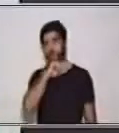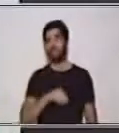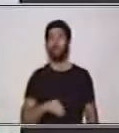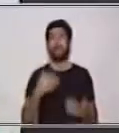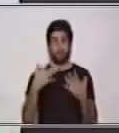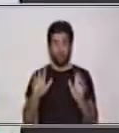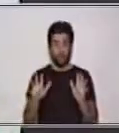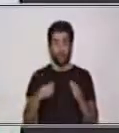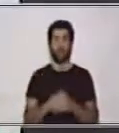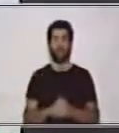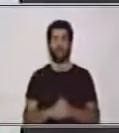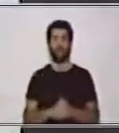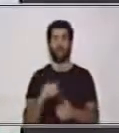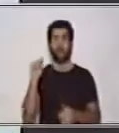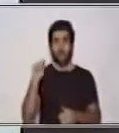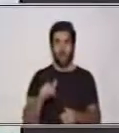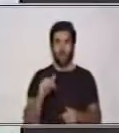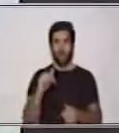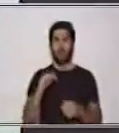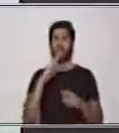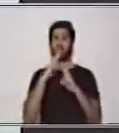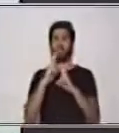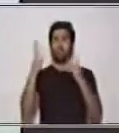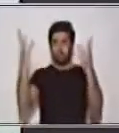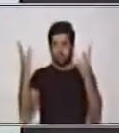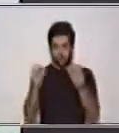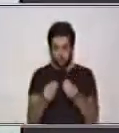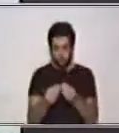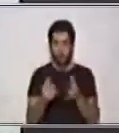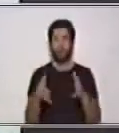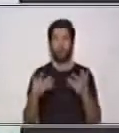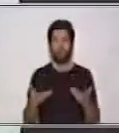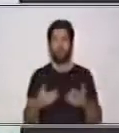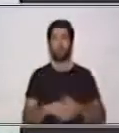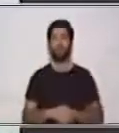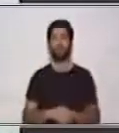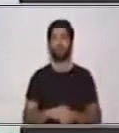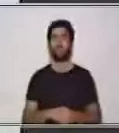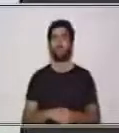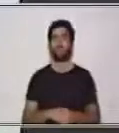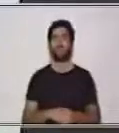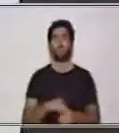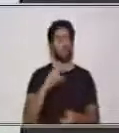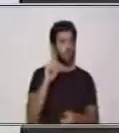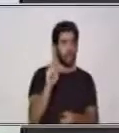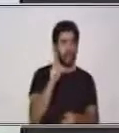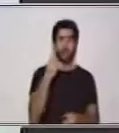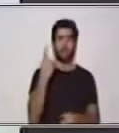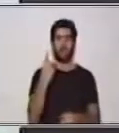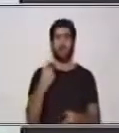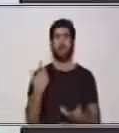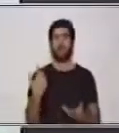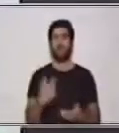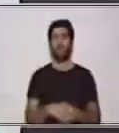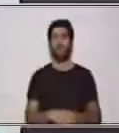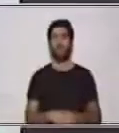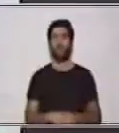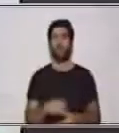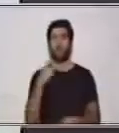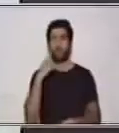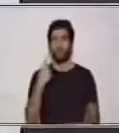Ahora, vamos a agrupar las respuestas. Primero, vamos a escribir el máximo común divisor, que